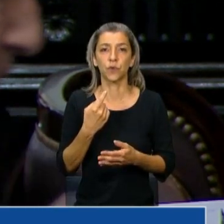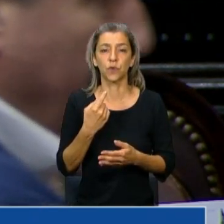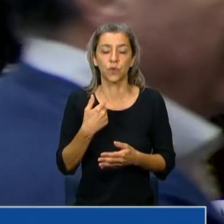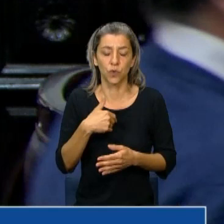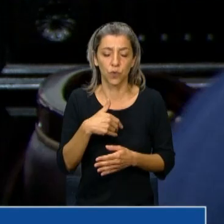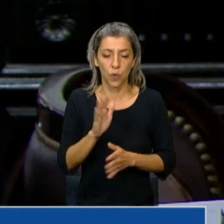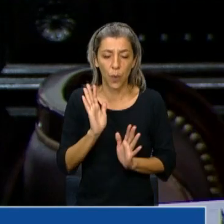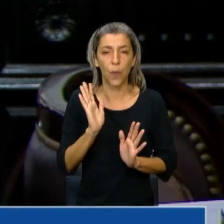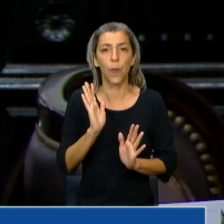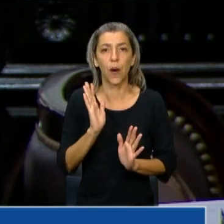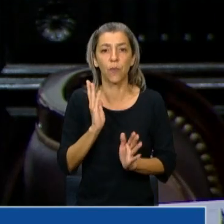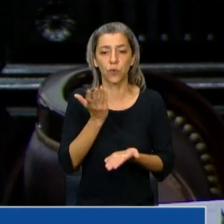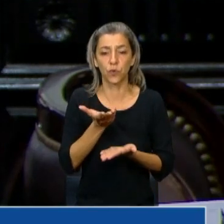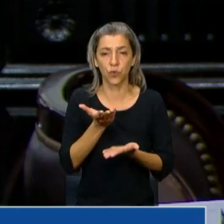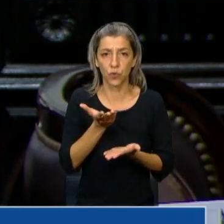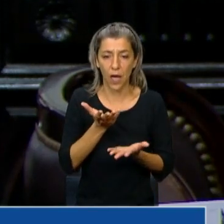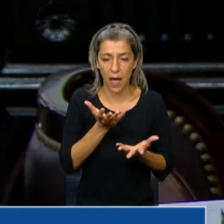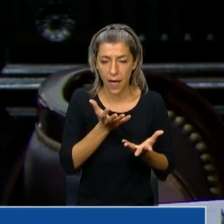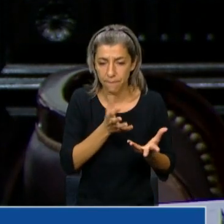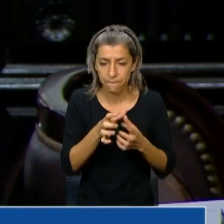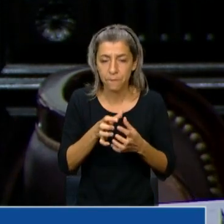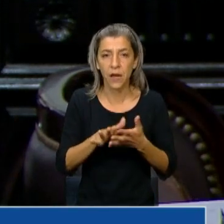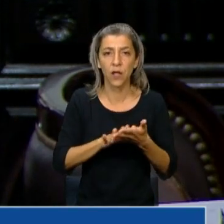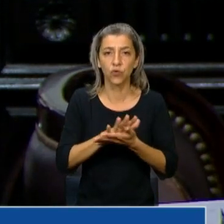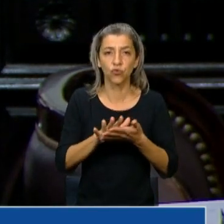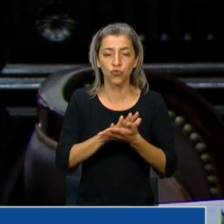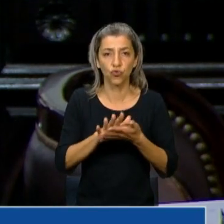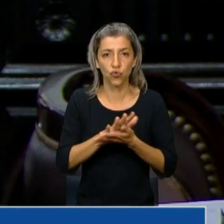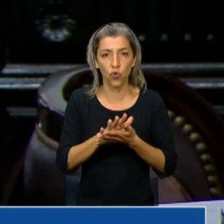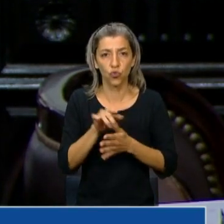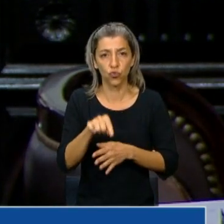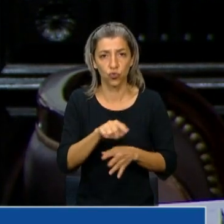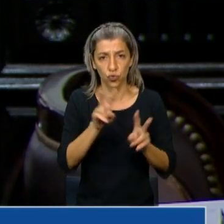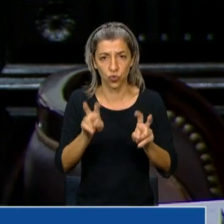más objetiva posible, discutir y resolver sobre esta temática.